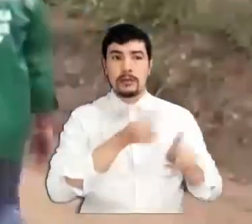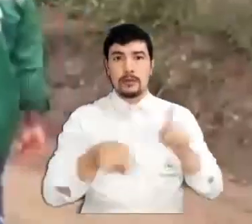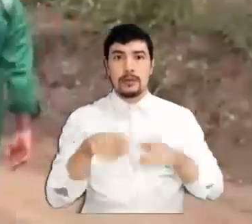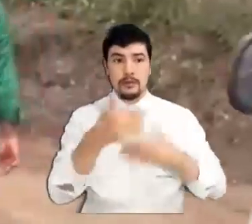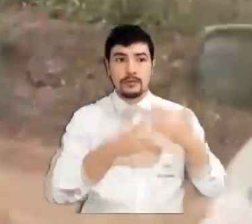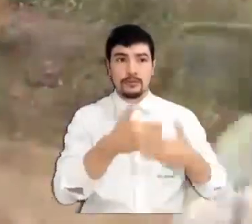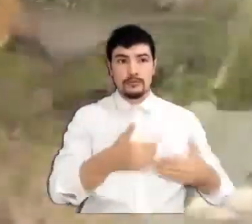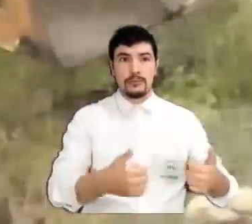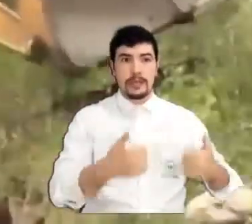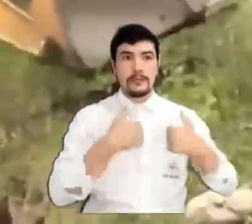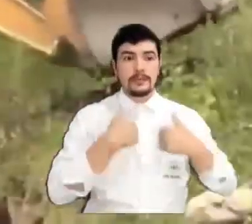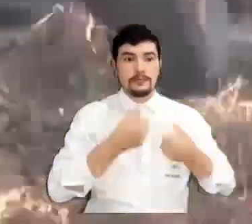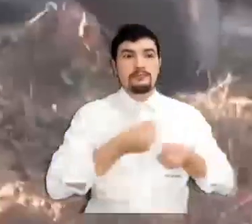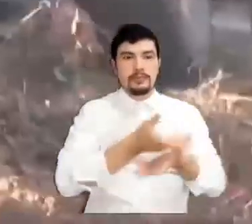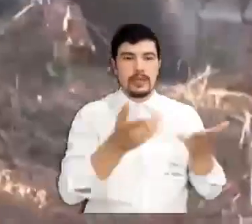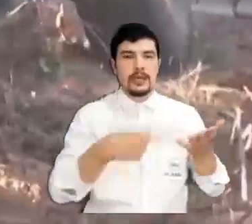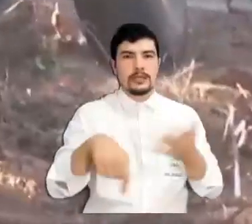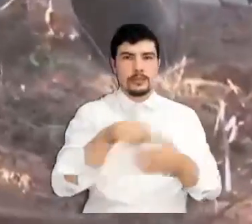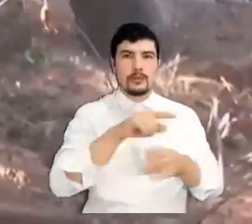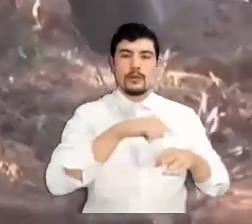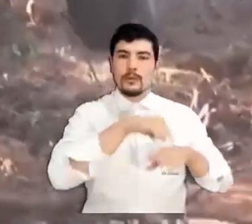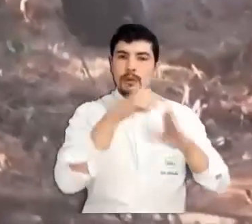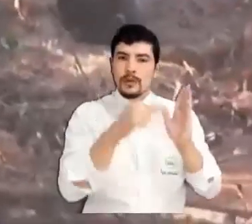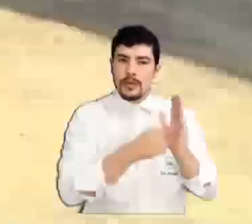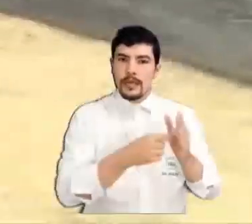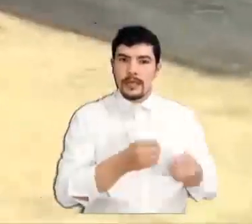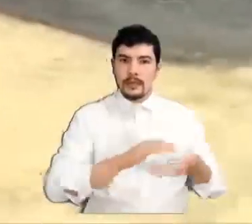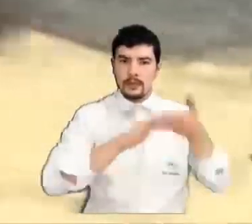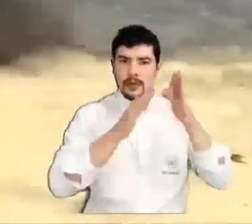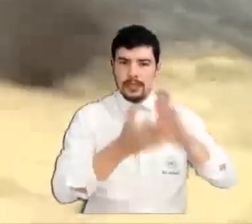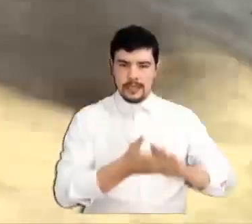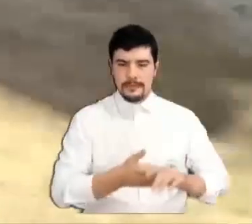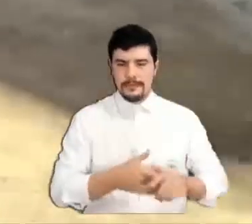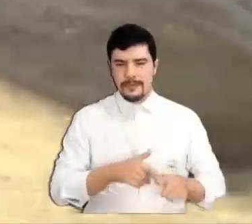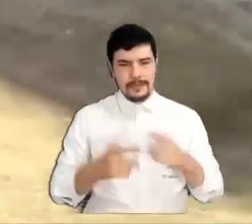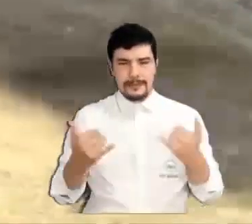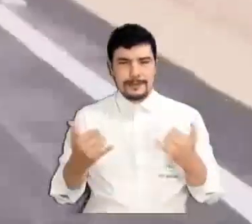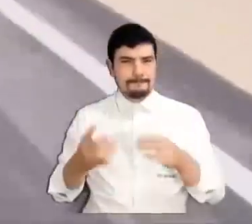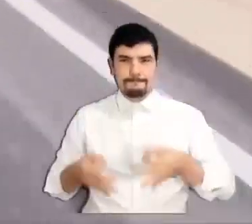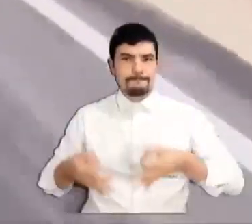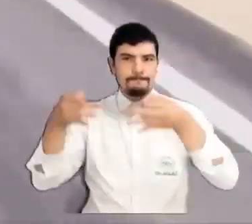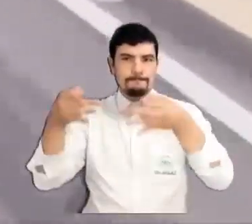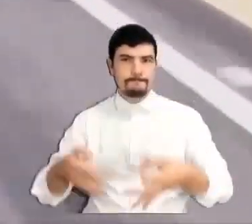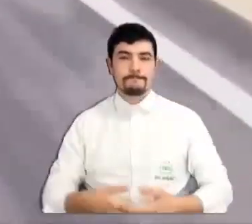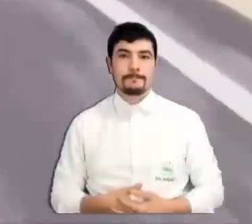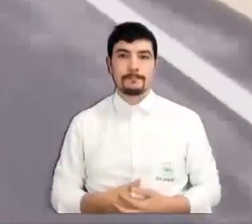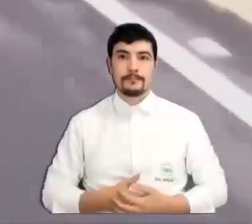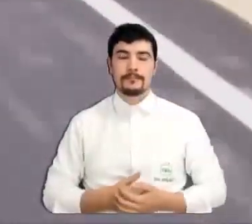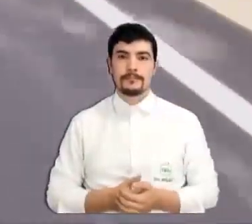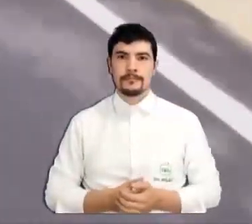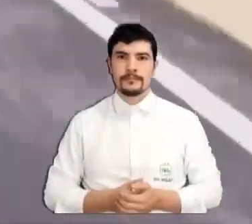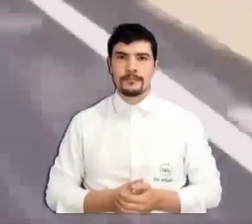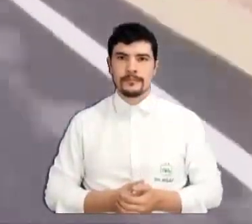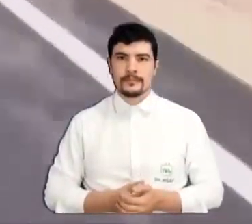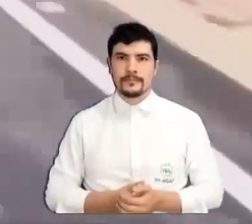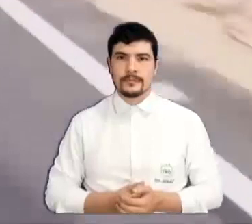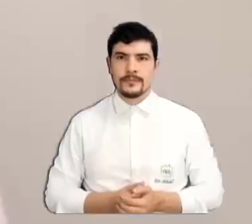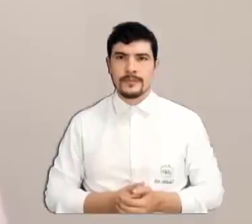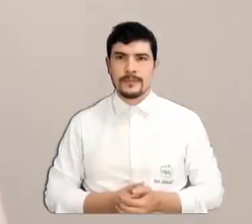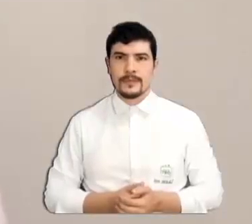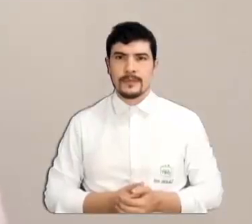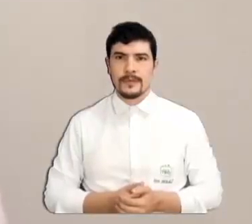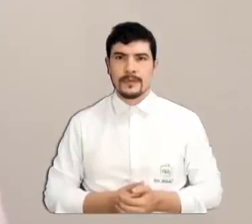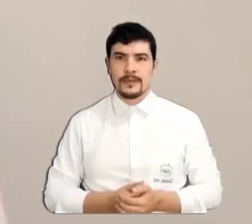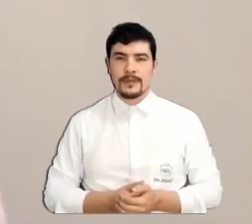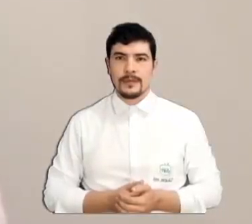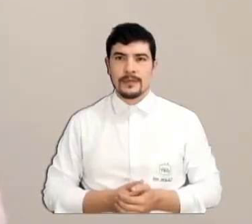suspendidas las interventorías de estos proyectos y la reanudación de los trabajos solo dependerá de la decisión que adopte el Invías. Quiero dejar claro